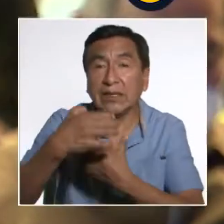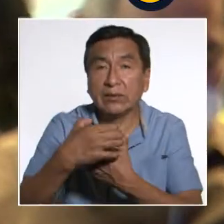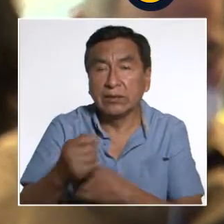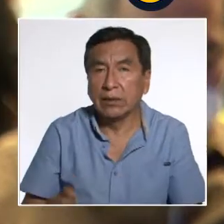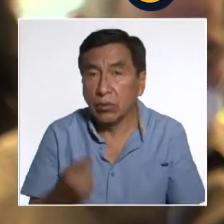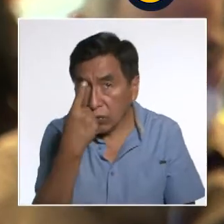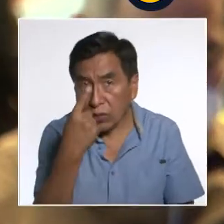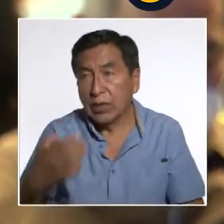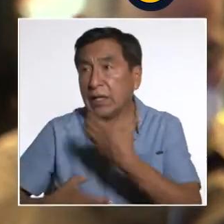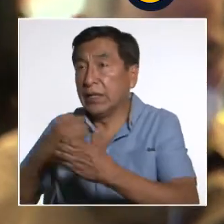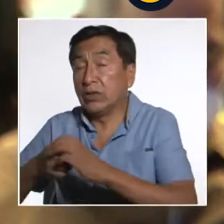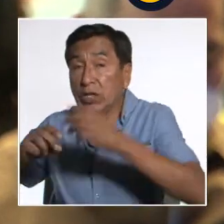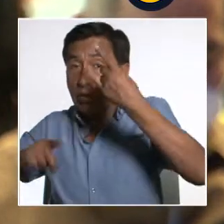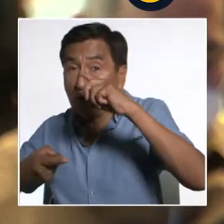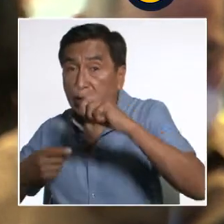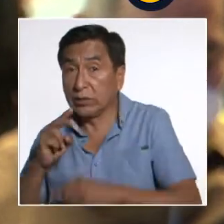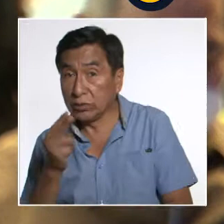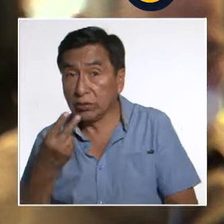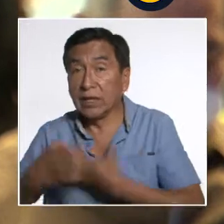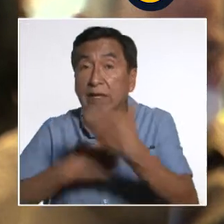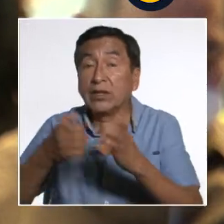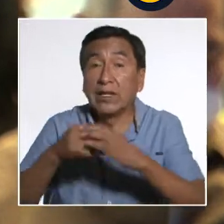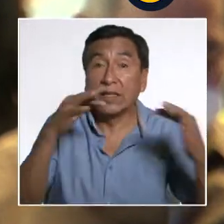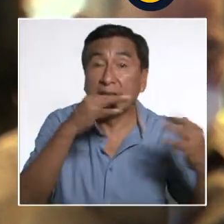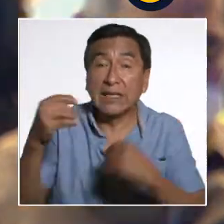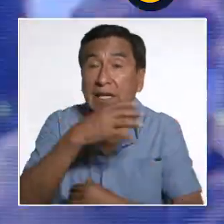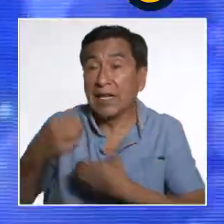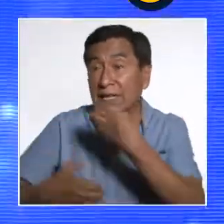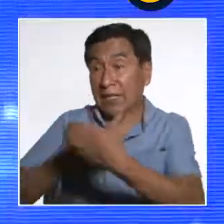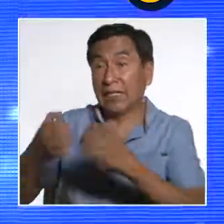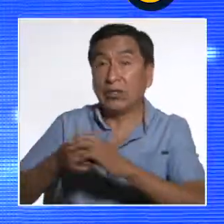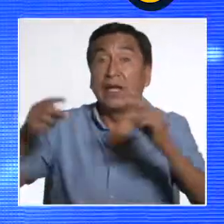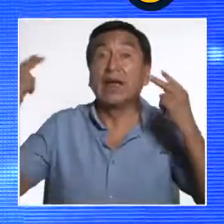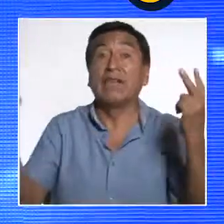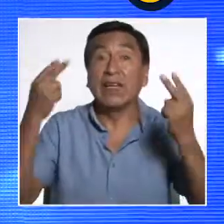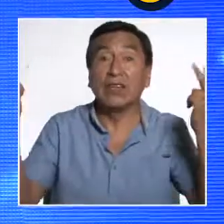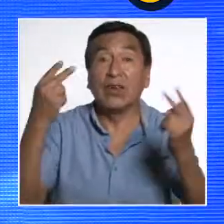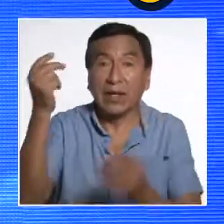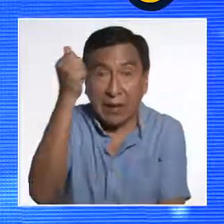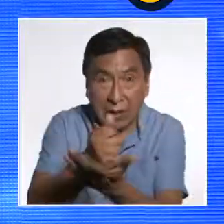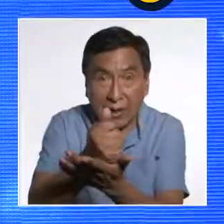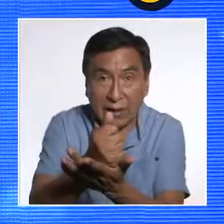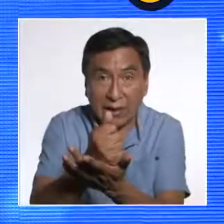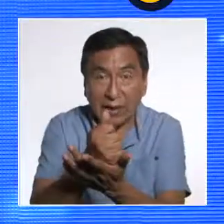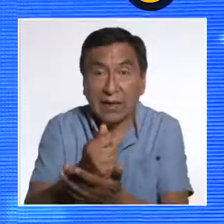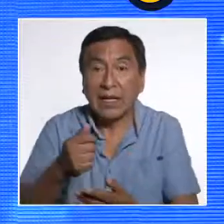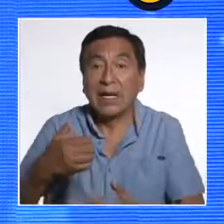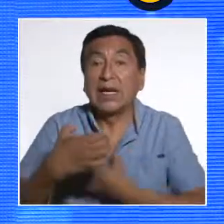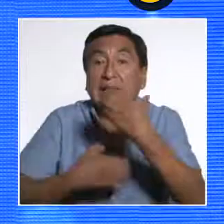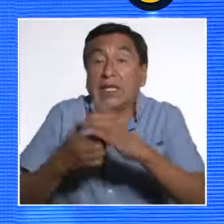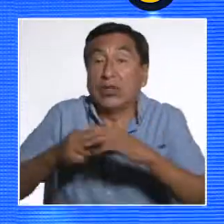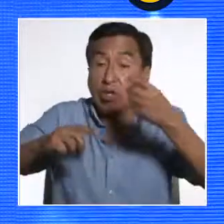dolor, el grito de guerra y el grito de victoria. Amén. El grito de dolor,